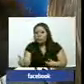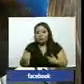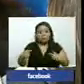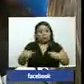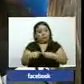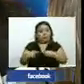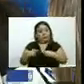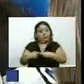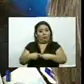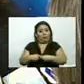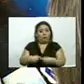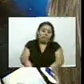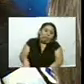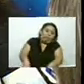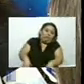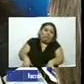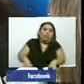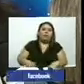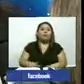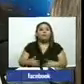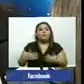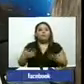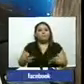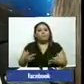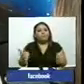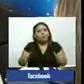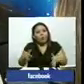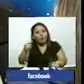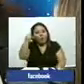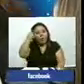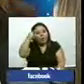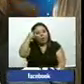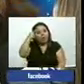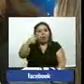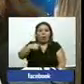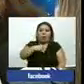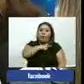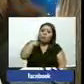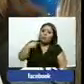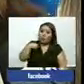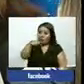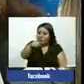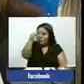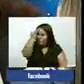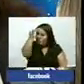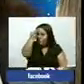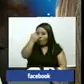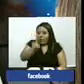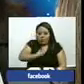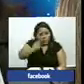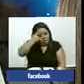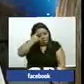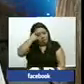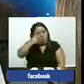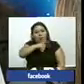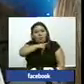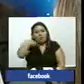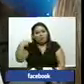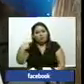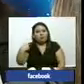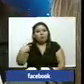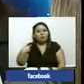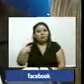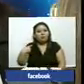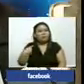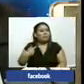psicoactivas, epilepsia, la ideación suicida. Ha aumentado, como ustedes sabrán, ha aumentado en